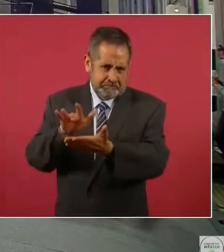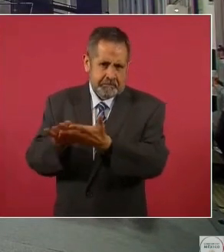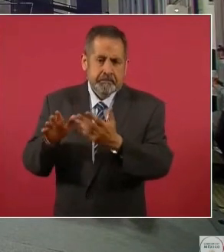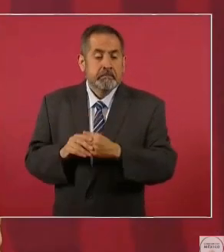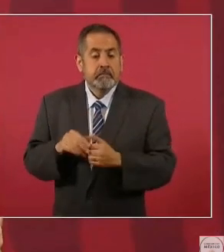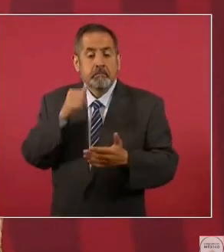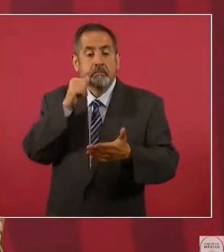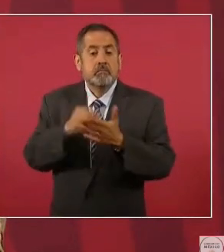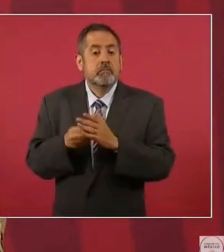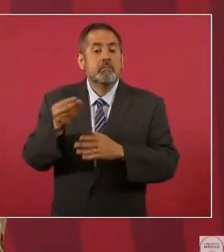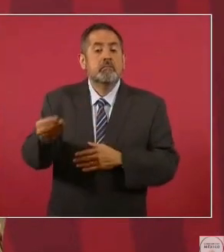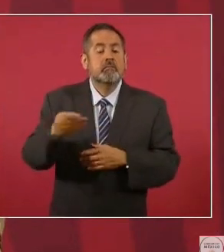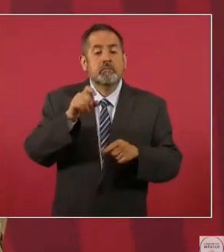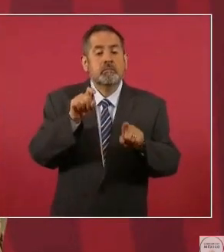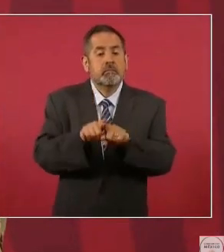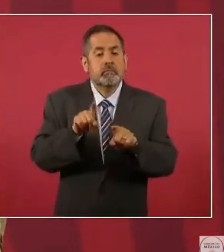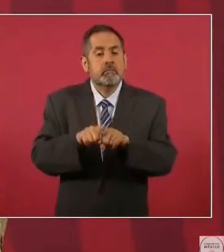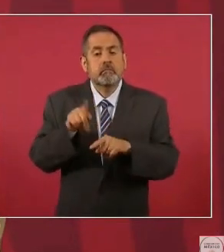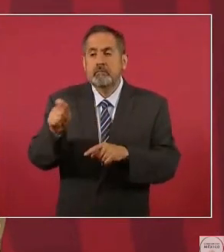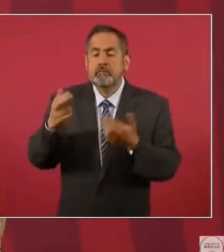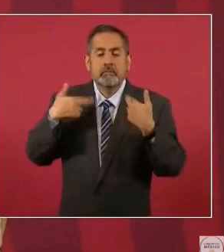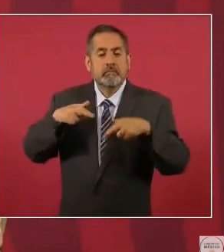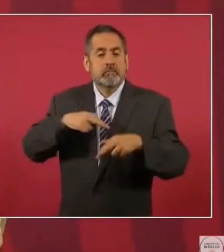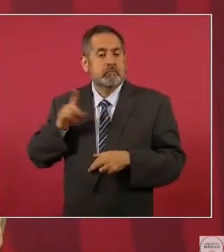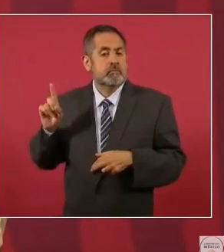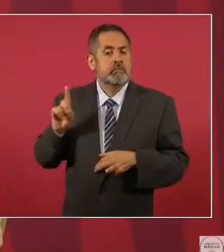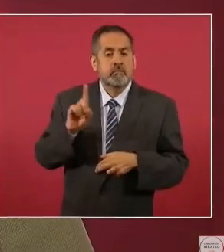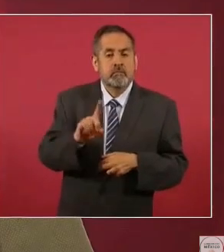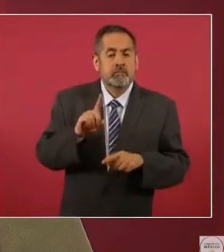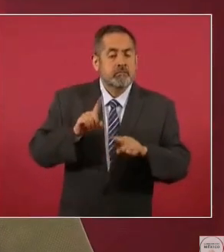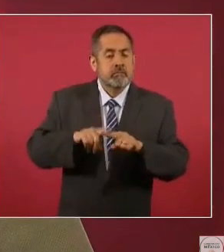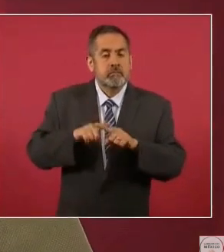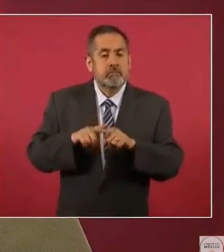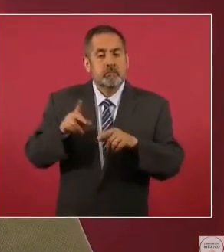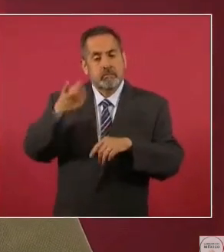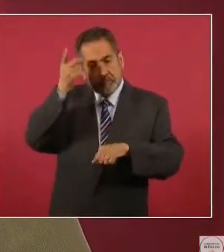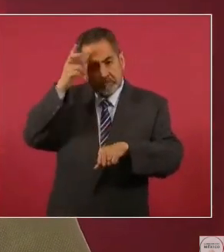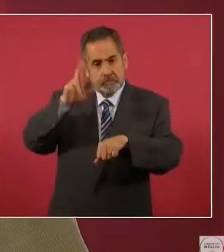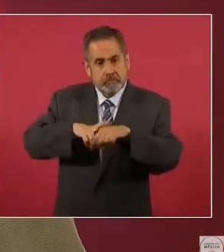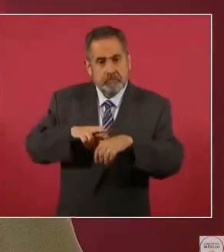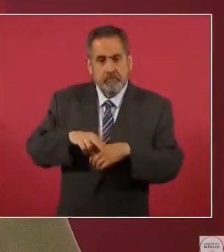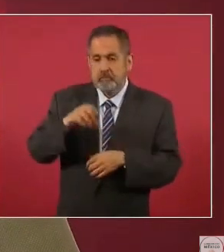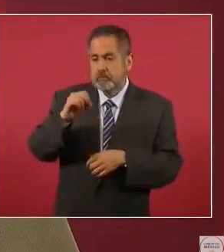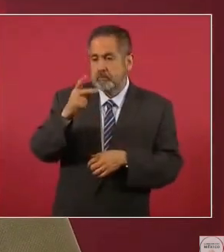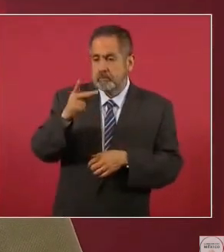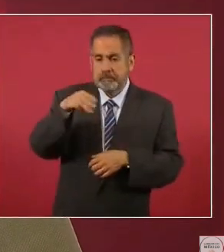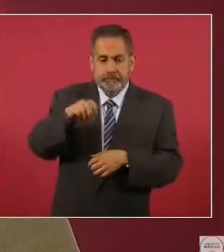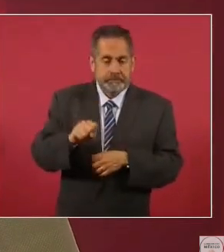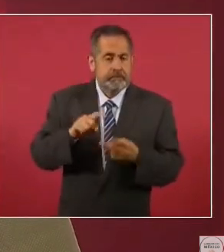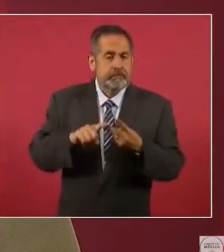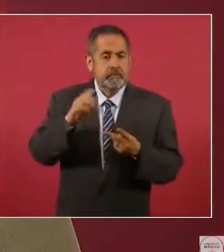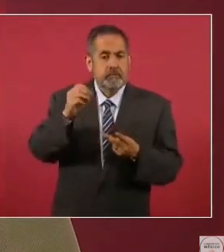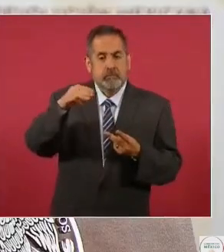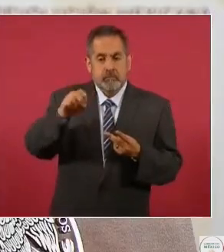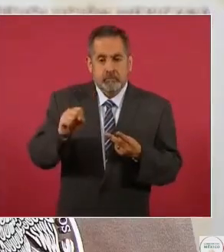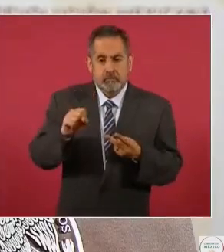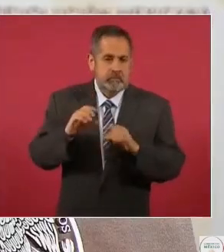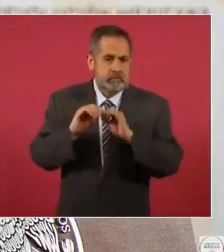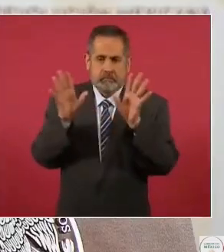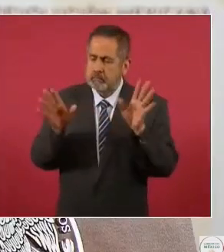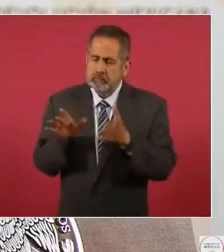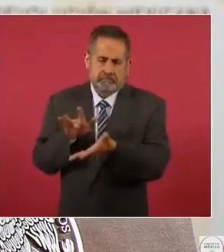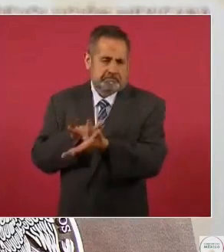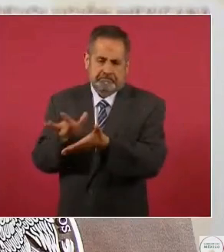una carta por parte de la representación y de la dirección de OPS y OMS, donde está totalmente, por